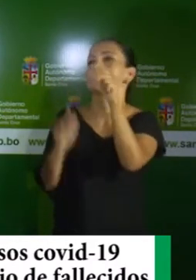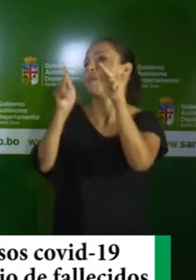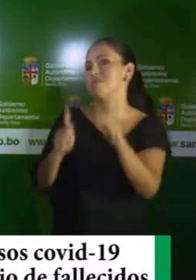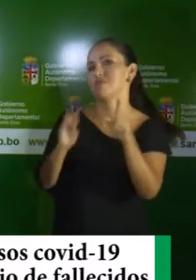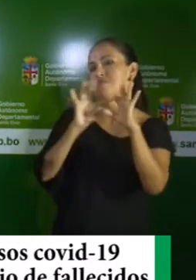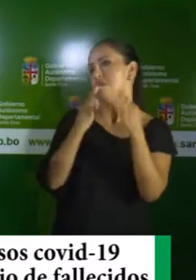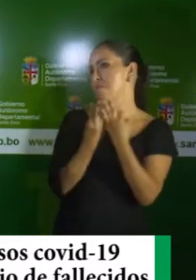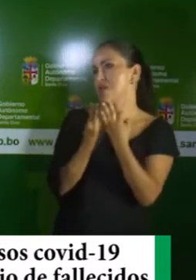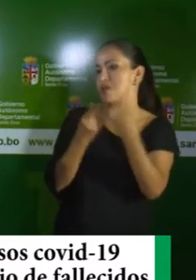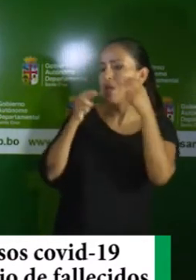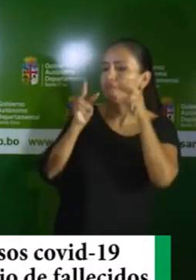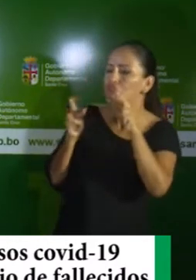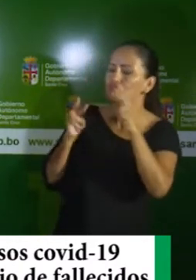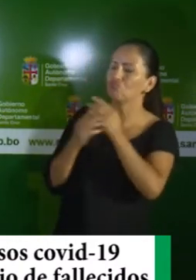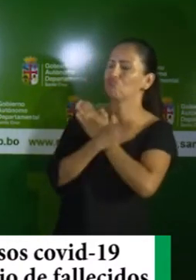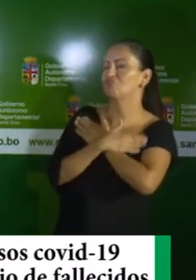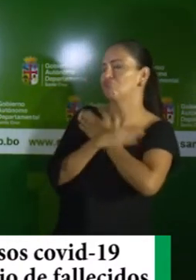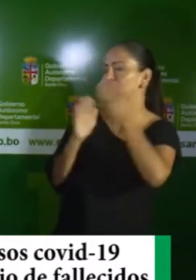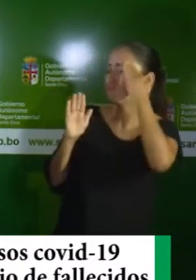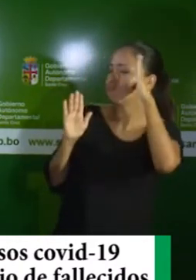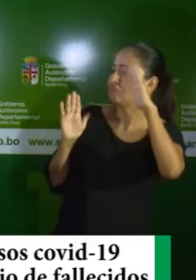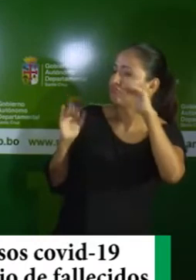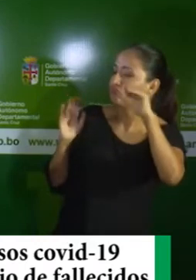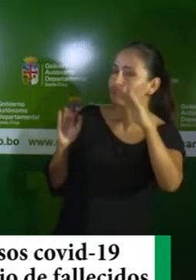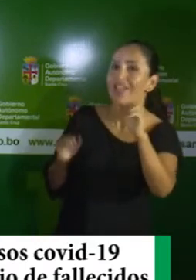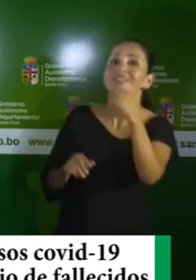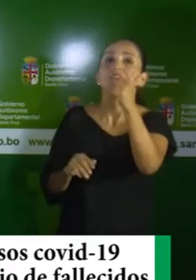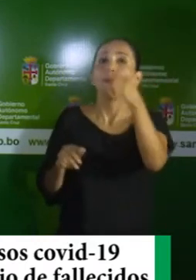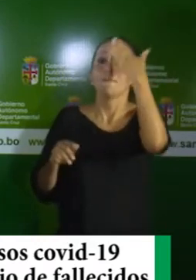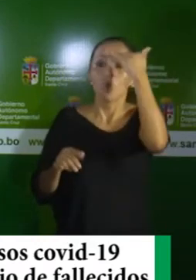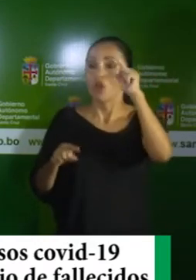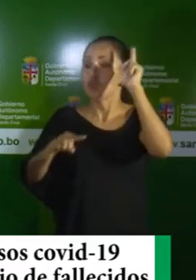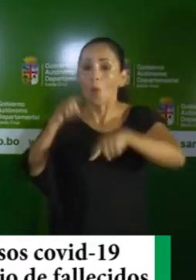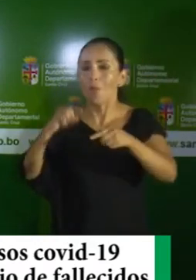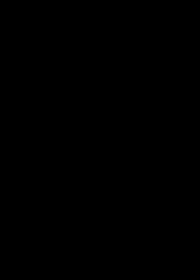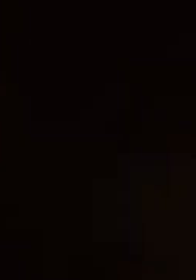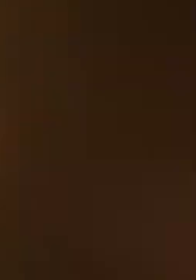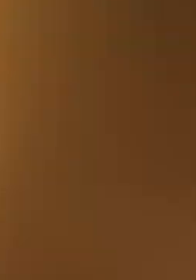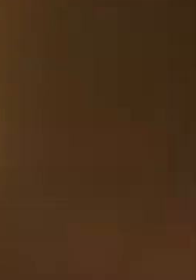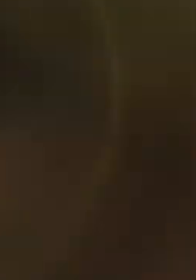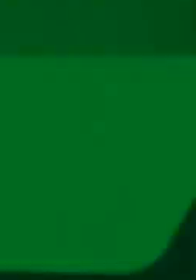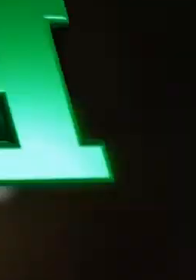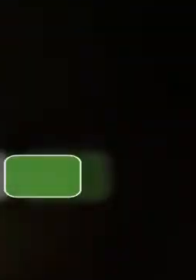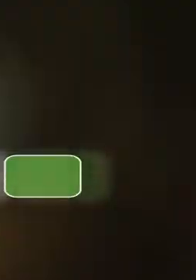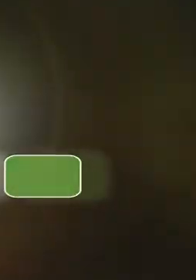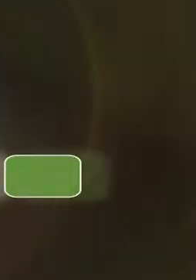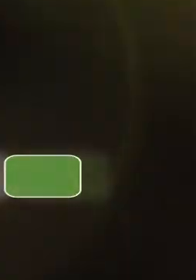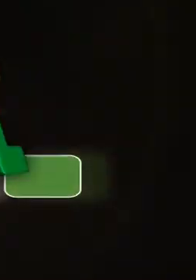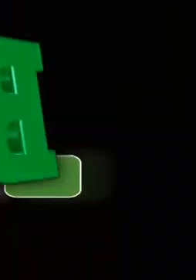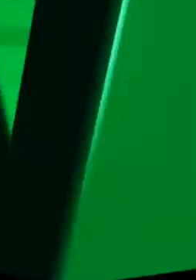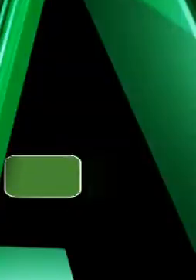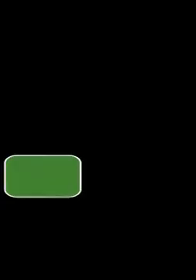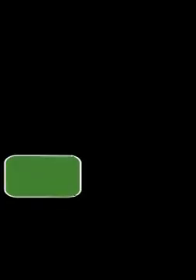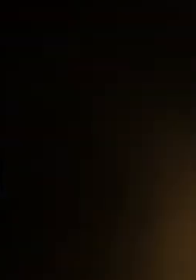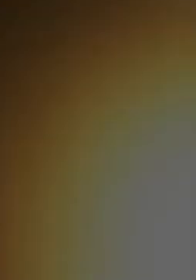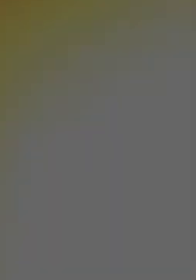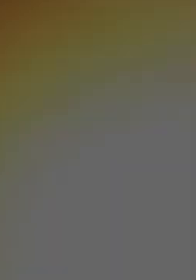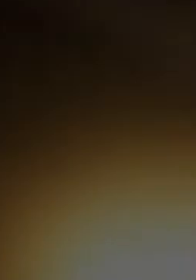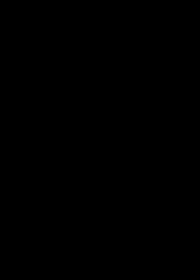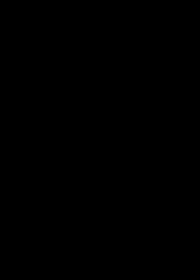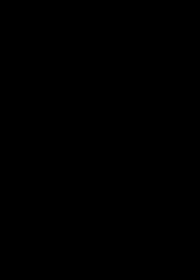personas, para poder evitar la, romper la cuarentena. ¡Gracias por ver